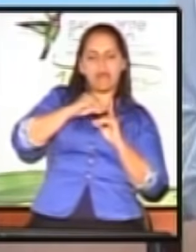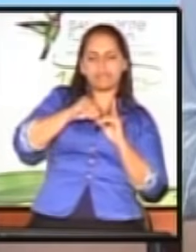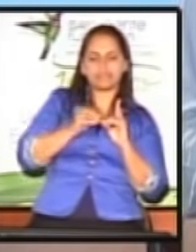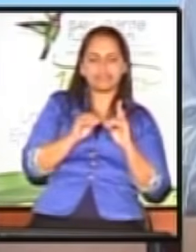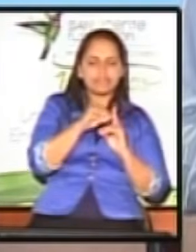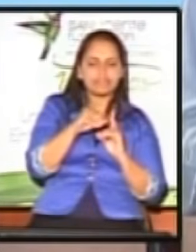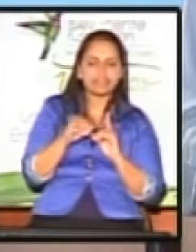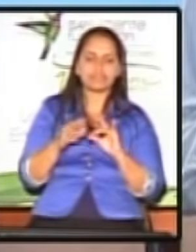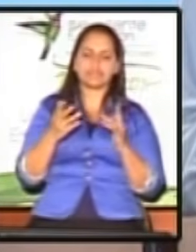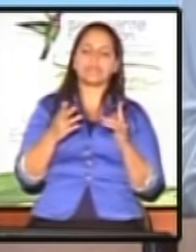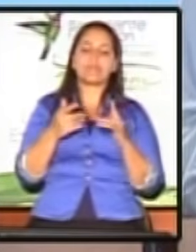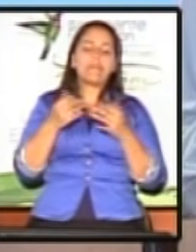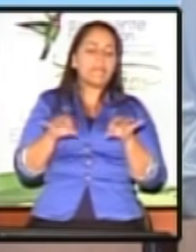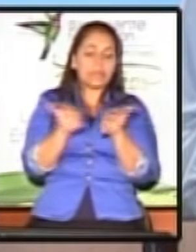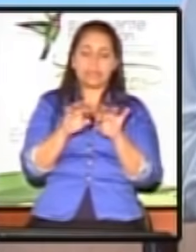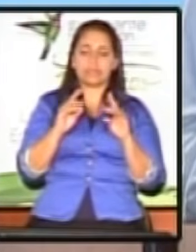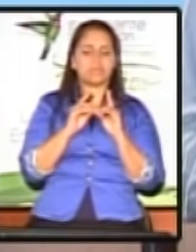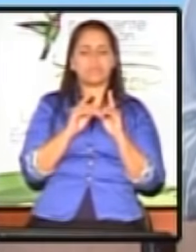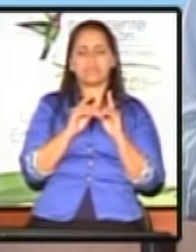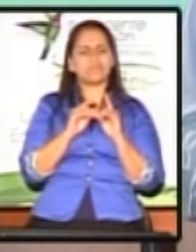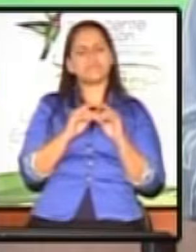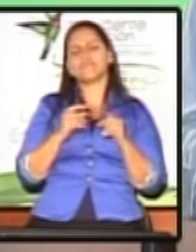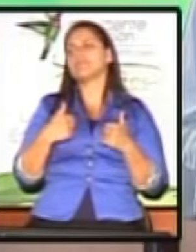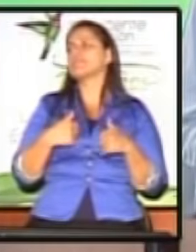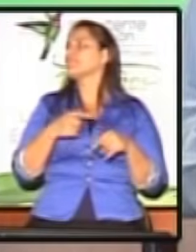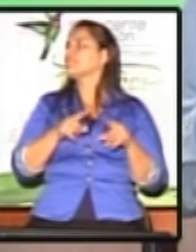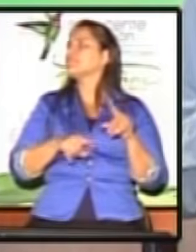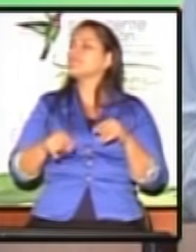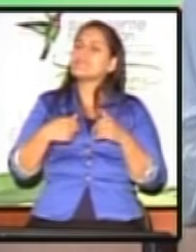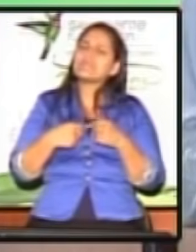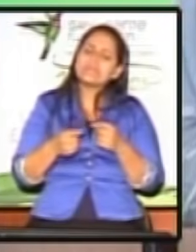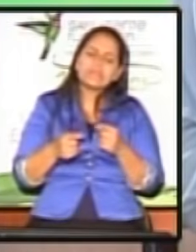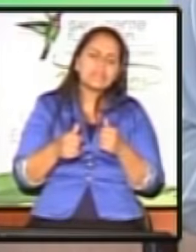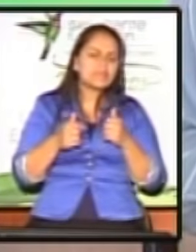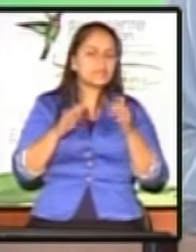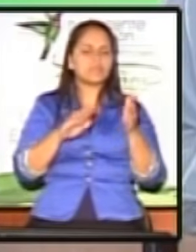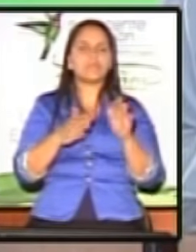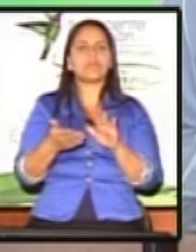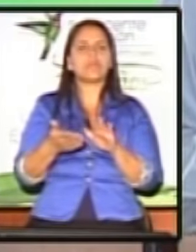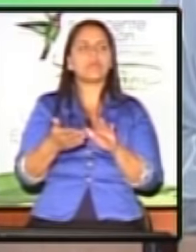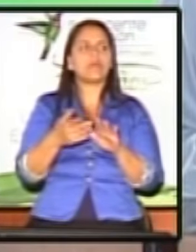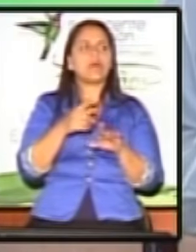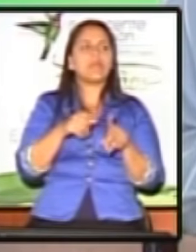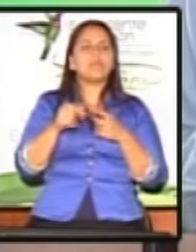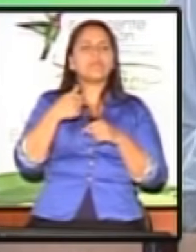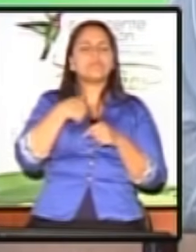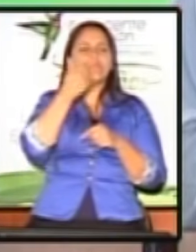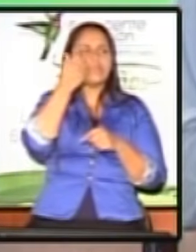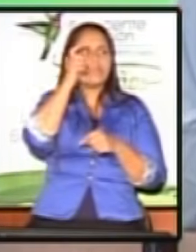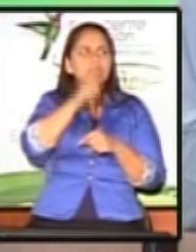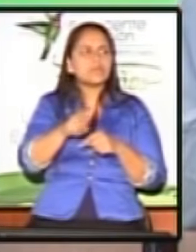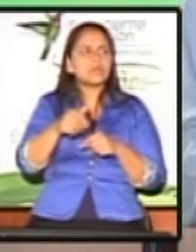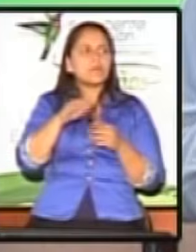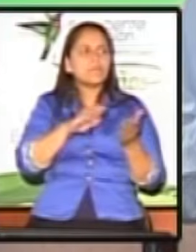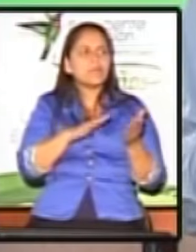Particularmente el momento particular es la agonía. Ya no necesitamos bañar a alguien muchas veces en agonía de una manera